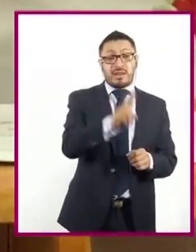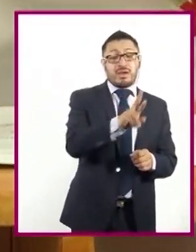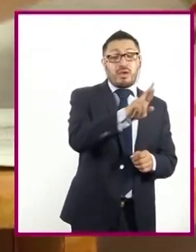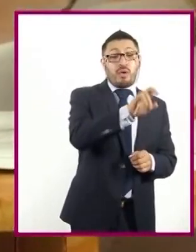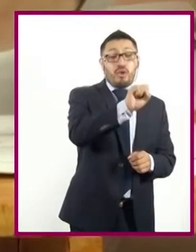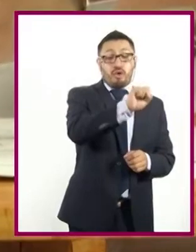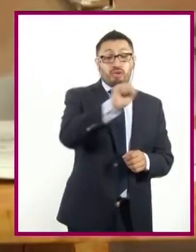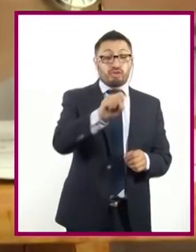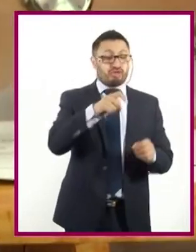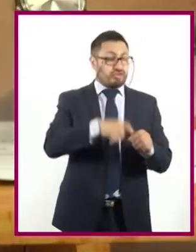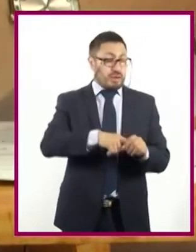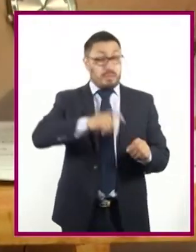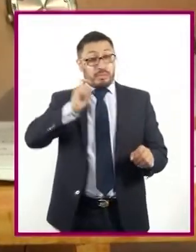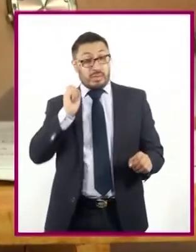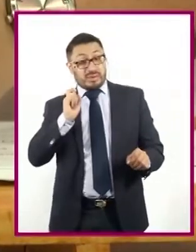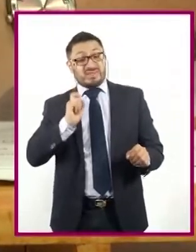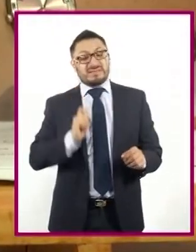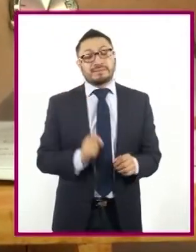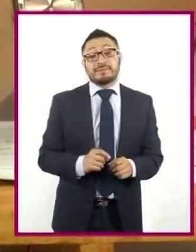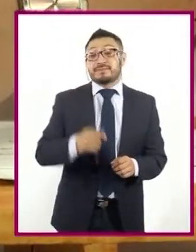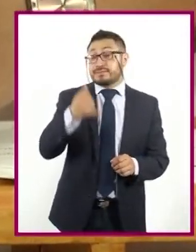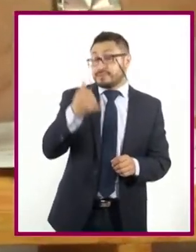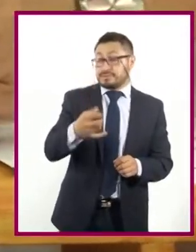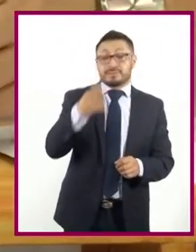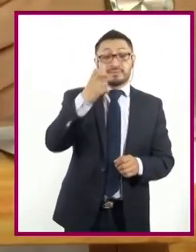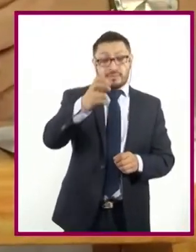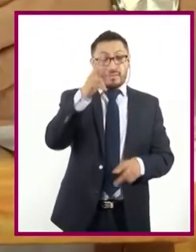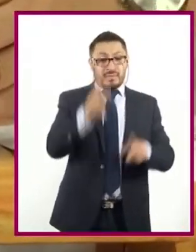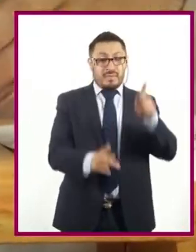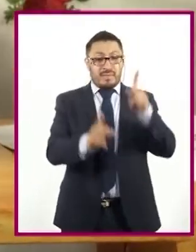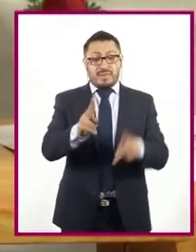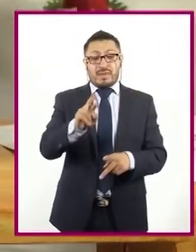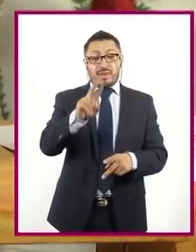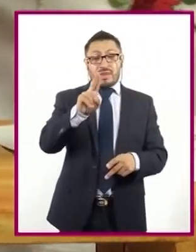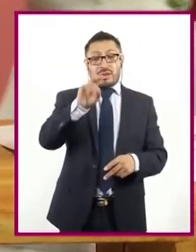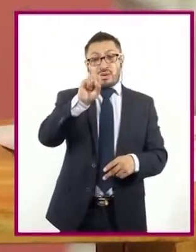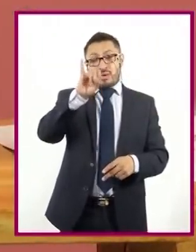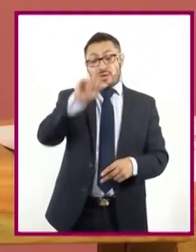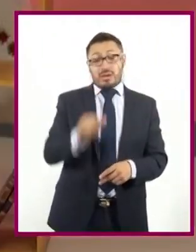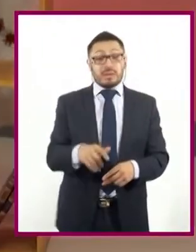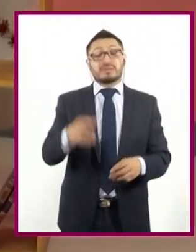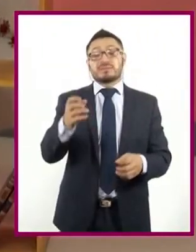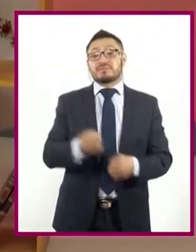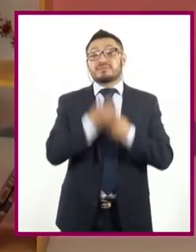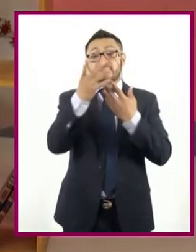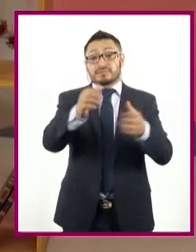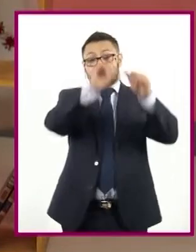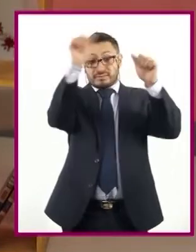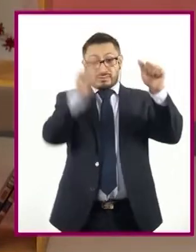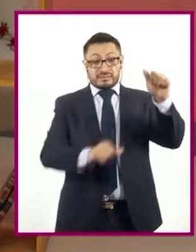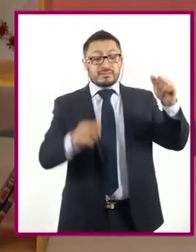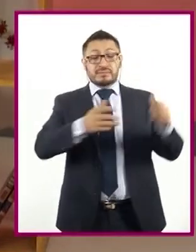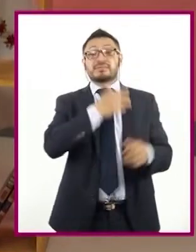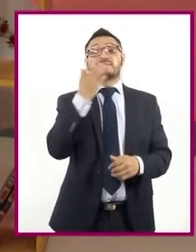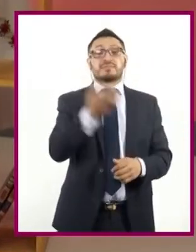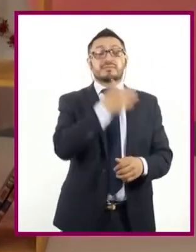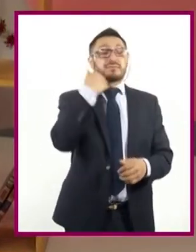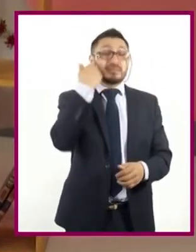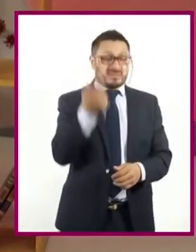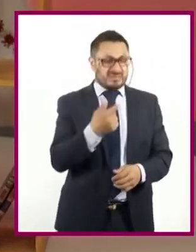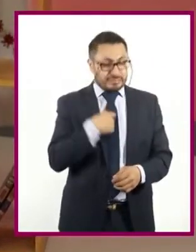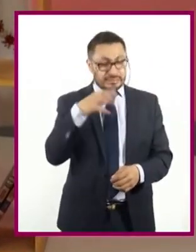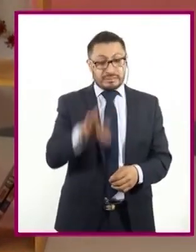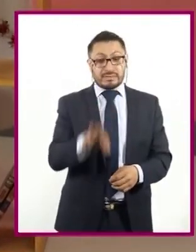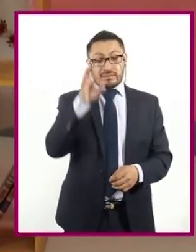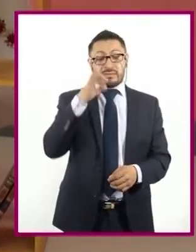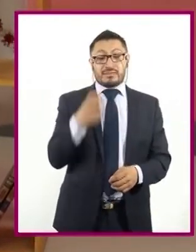Soviéticas. Y al hablar de Rusia y de sus expresiones de arte popular, quiero basarme